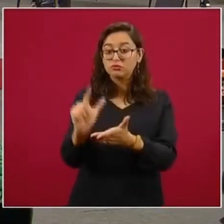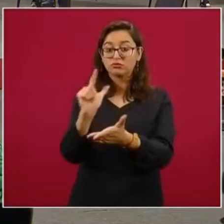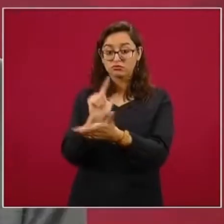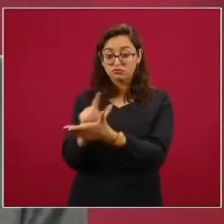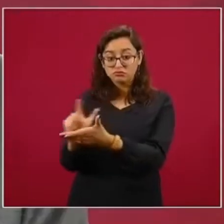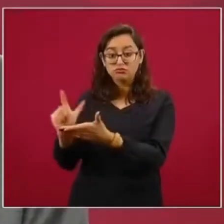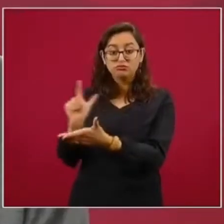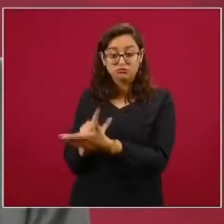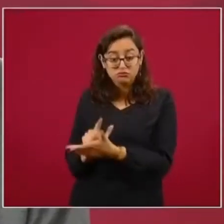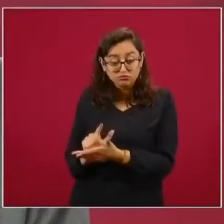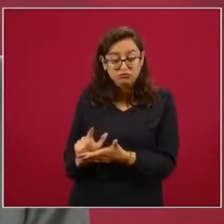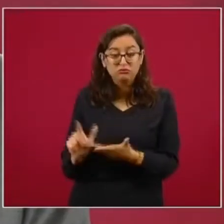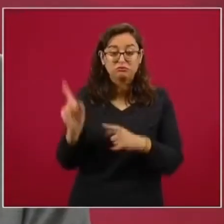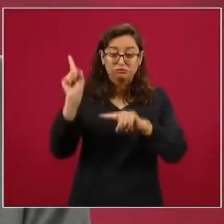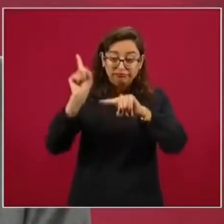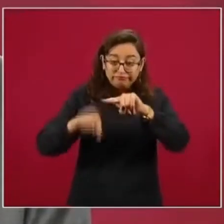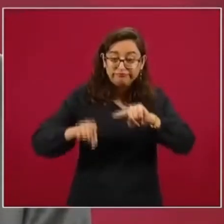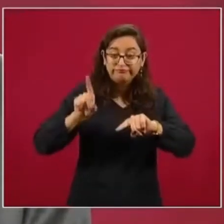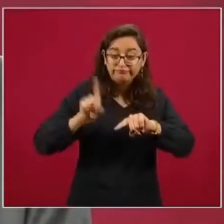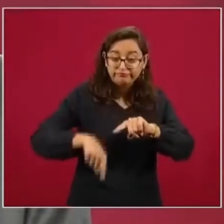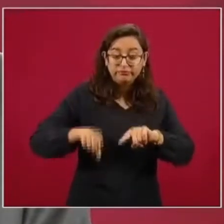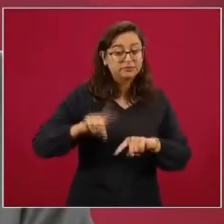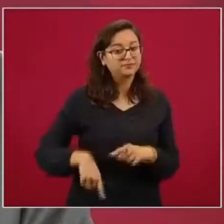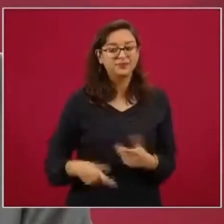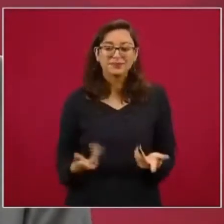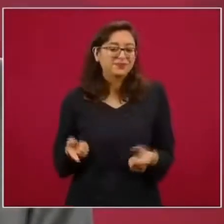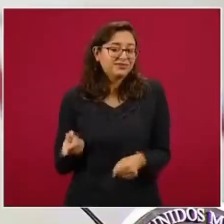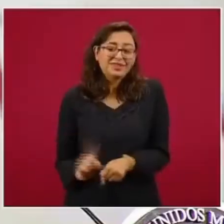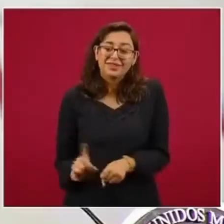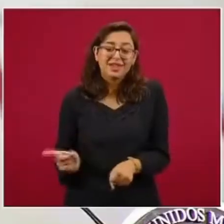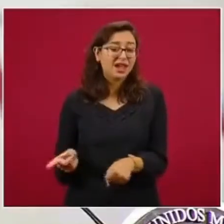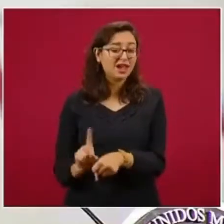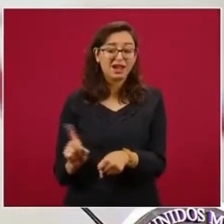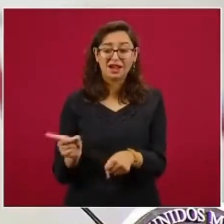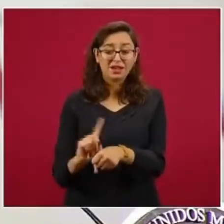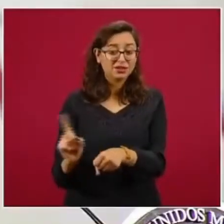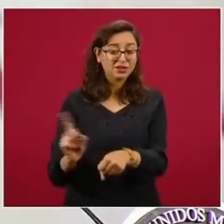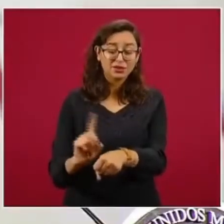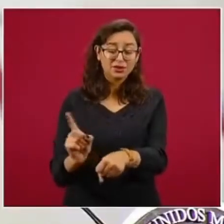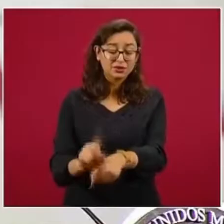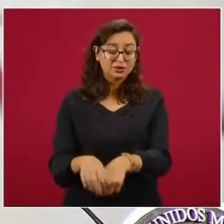lo seguimos haciendo, es diario.